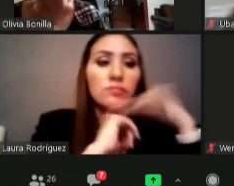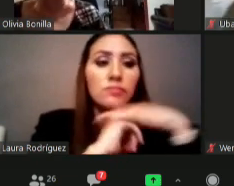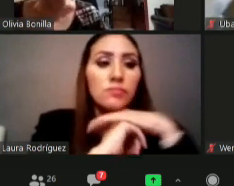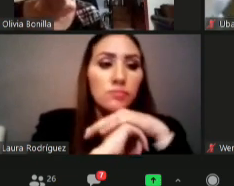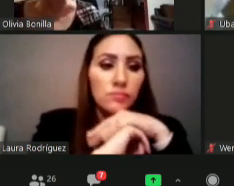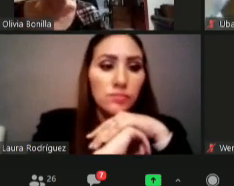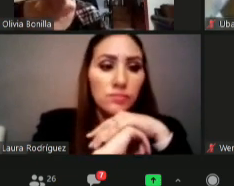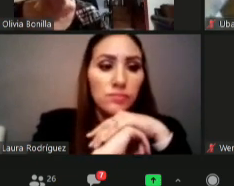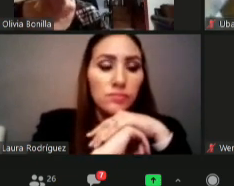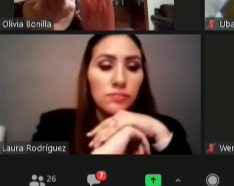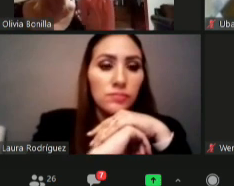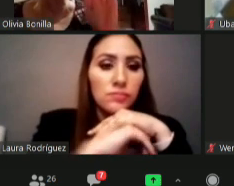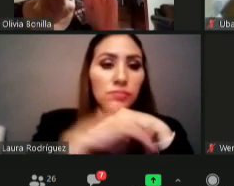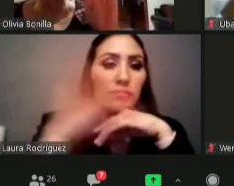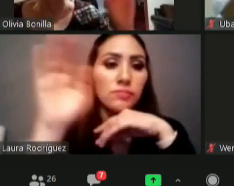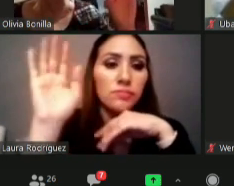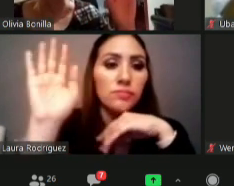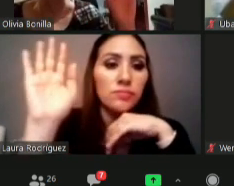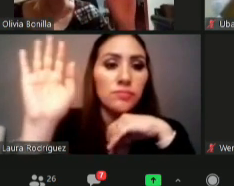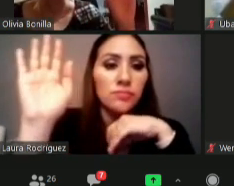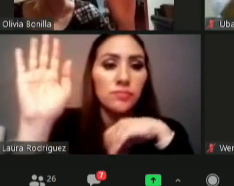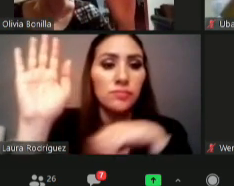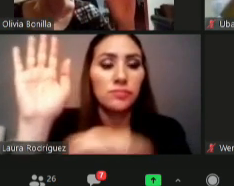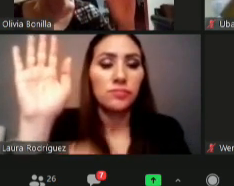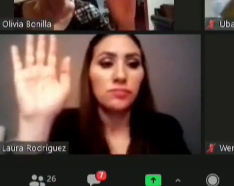favor de manifestarlo levantando su mano.